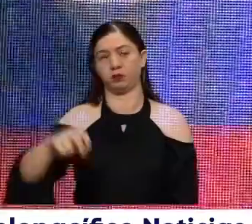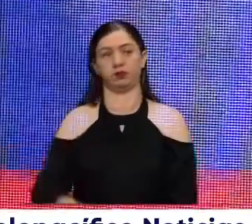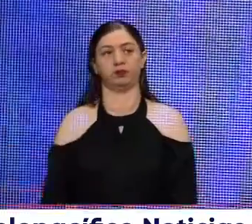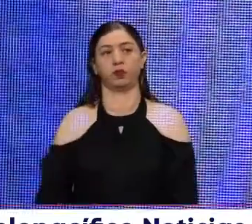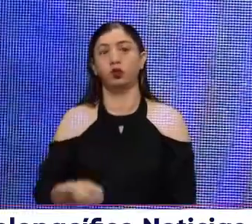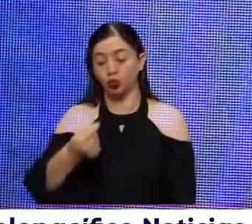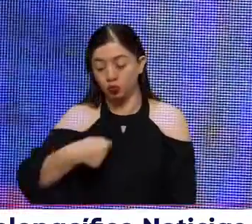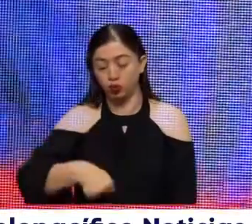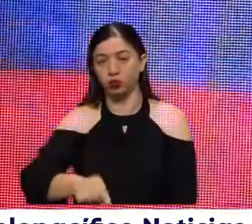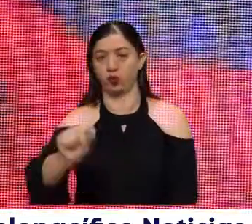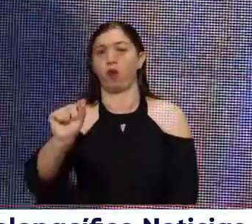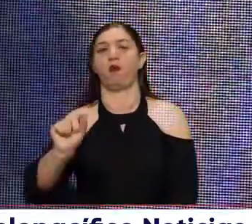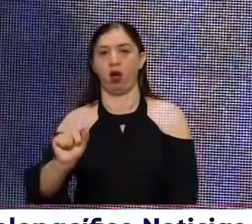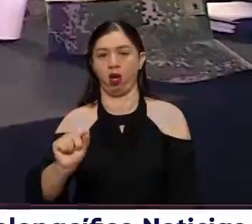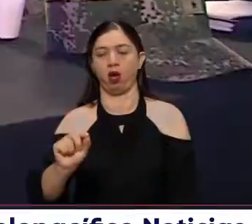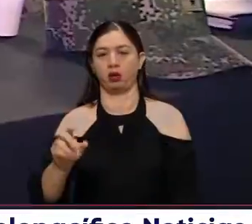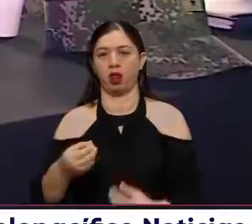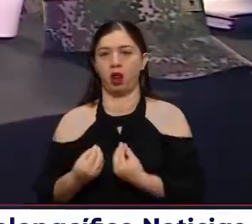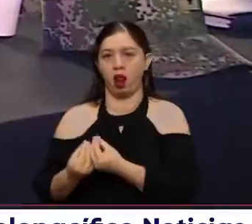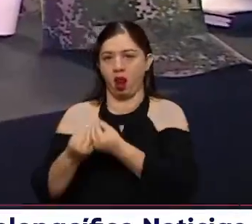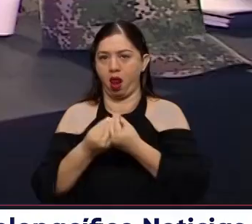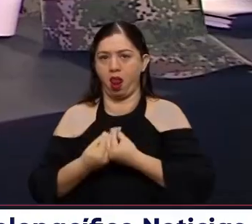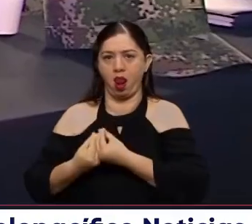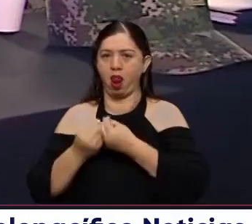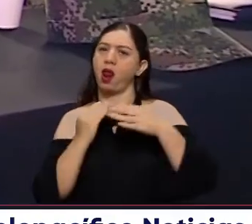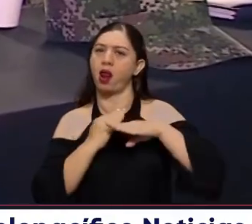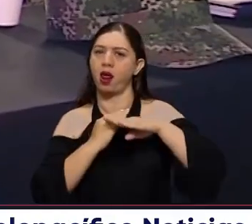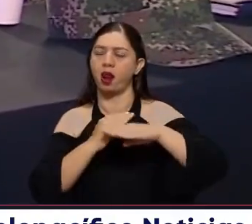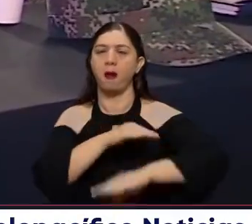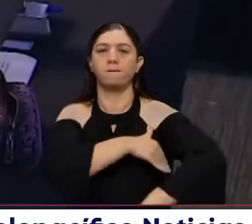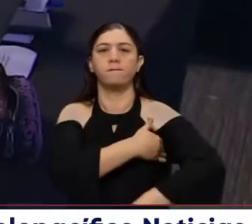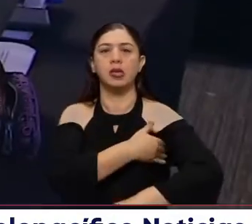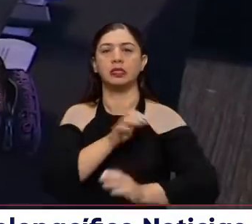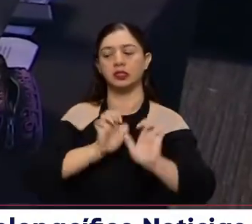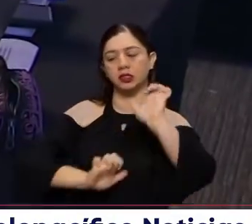los próximos días se adelantará un consejo de seguridad liderado por el Ministerio de